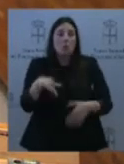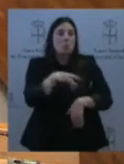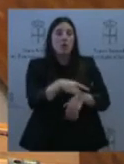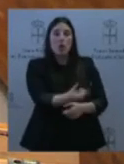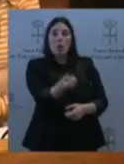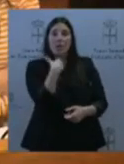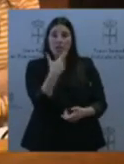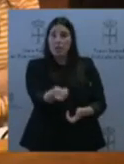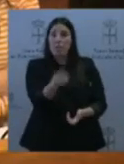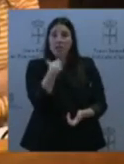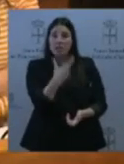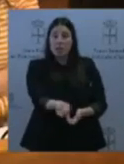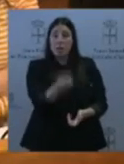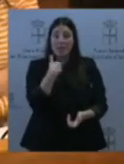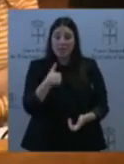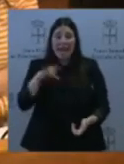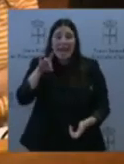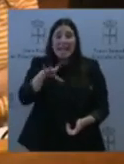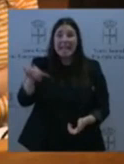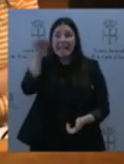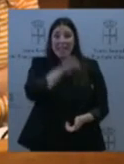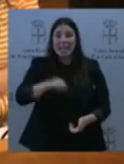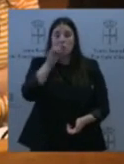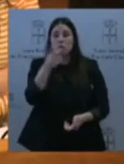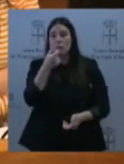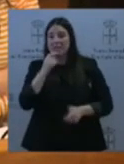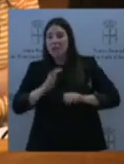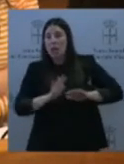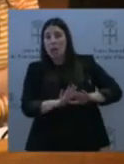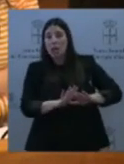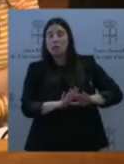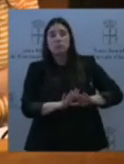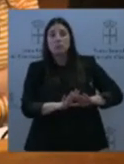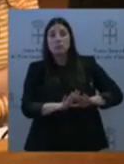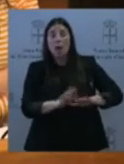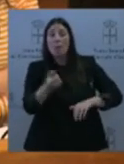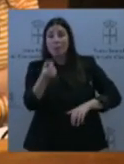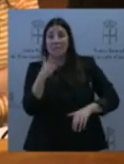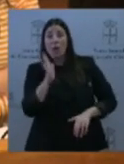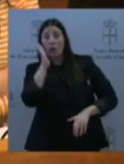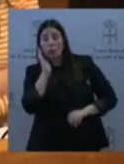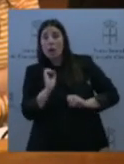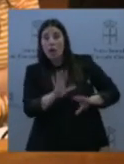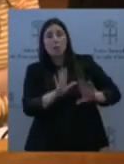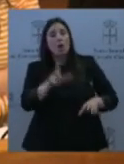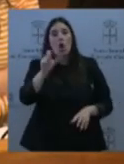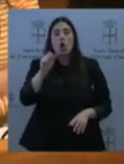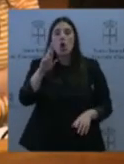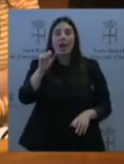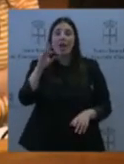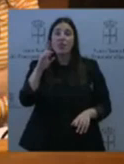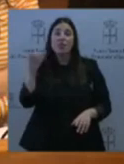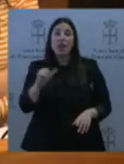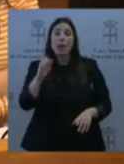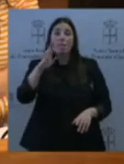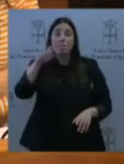los somníferos, pero el lorazepam no pude. Nunca me recibieron en la salud mental y me lo ofrecieron. No puedo ir ahora a ningún sitio sin las pastillas. Aunque esté en ese momento bien, es una